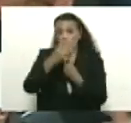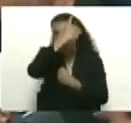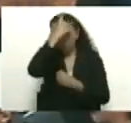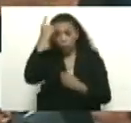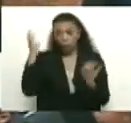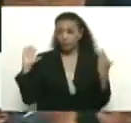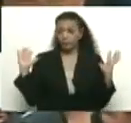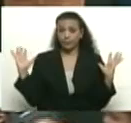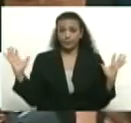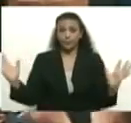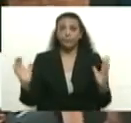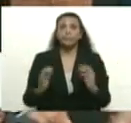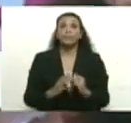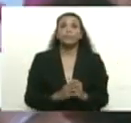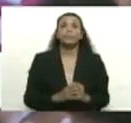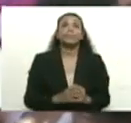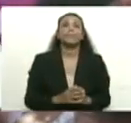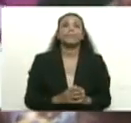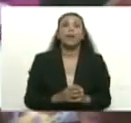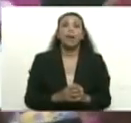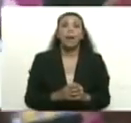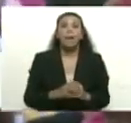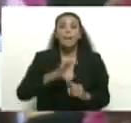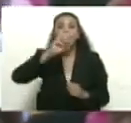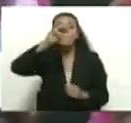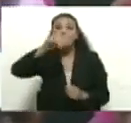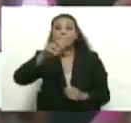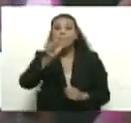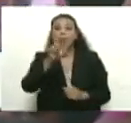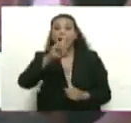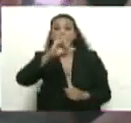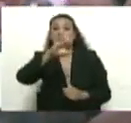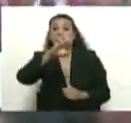Mariela Machado, que es la diputada de este eje.